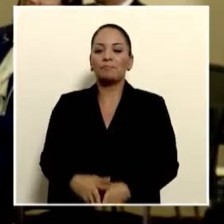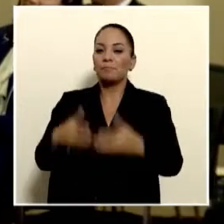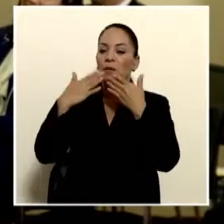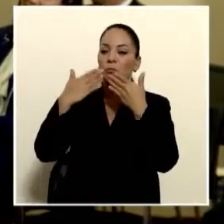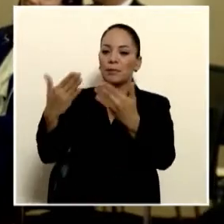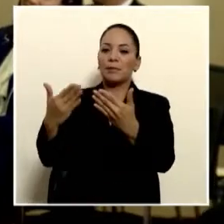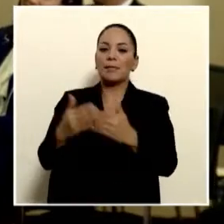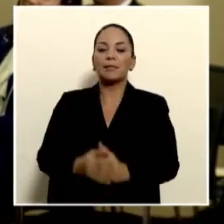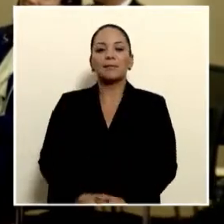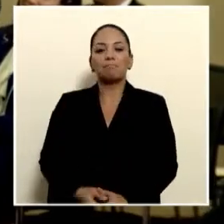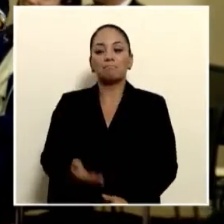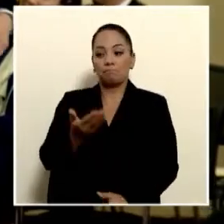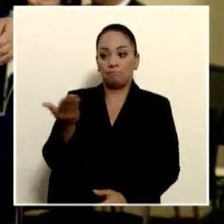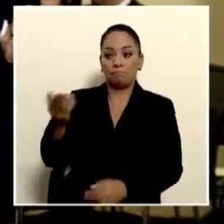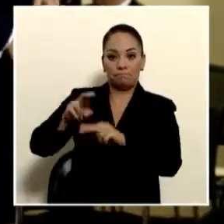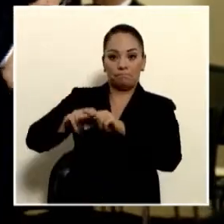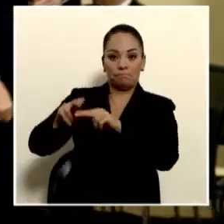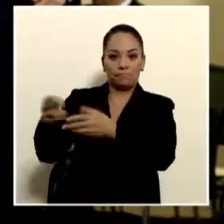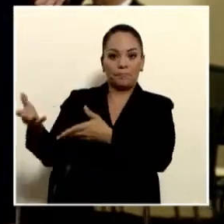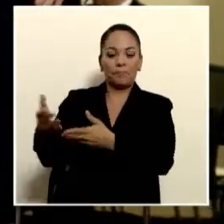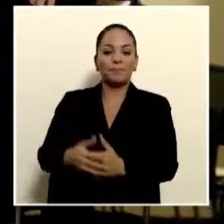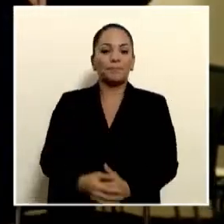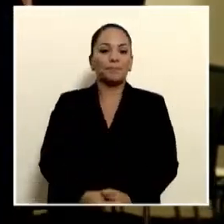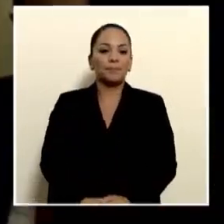Muchísimas gracias. Pueden volver a sus espacios.